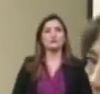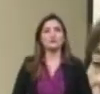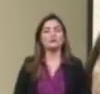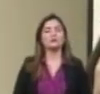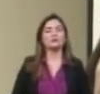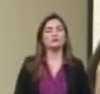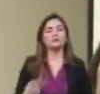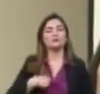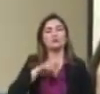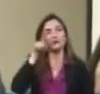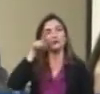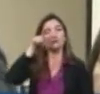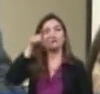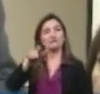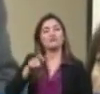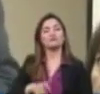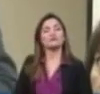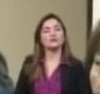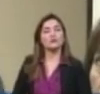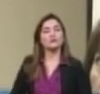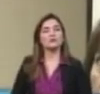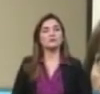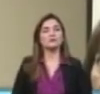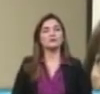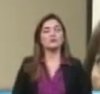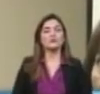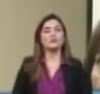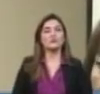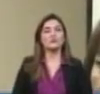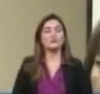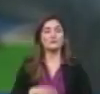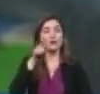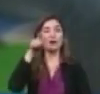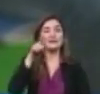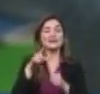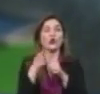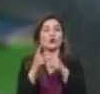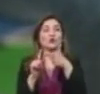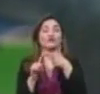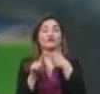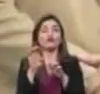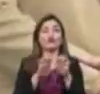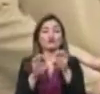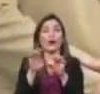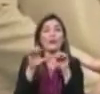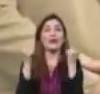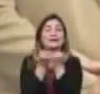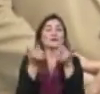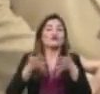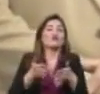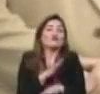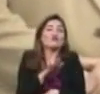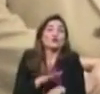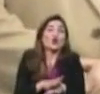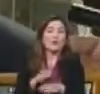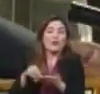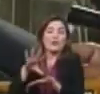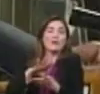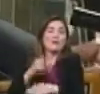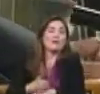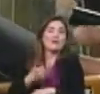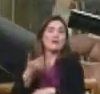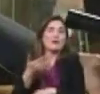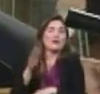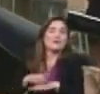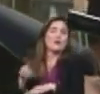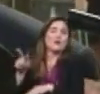que la Fiscalía tiene que ser el segundo en ser evaluado. El asambleísta Esteban Bernal se refirió a la negativa del CAL en la Asamblea para